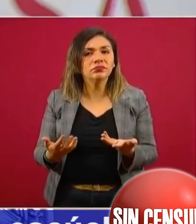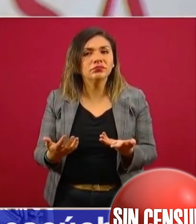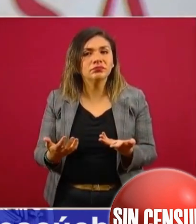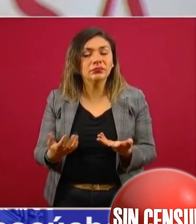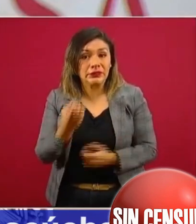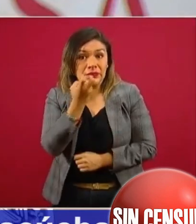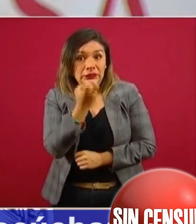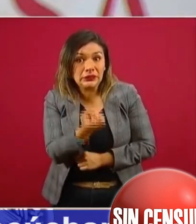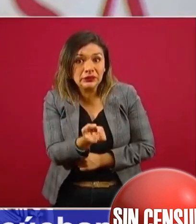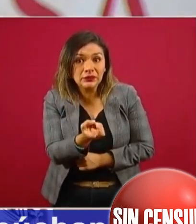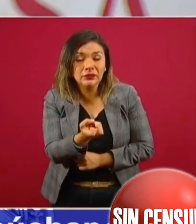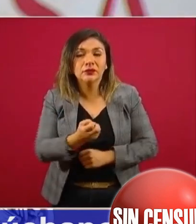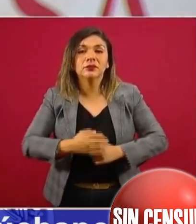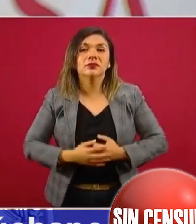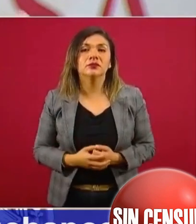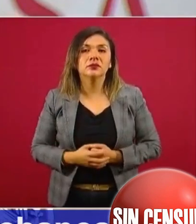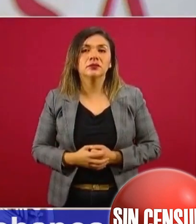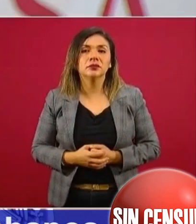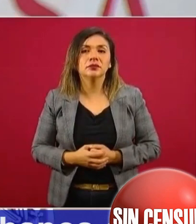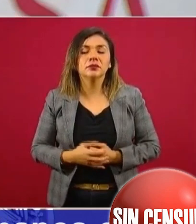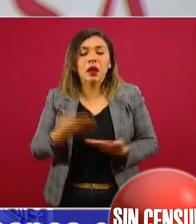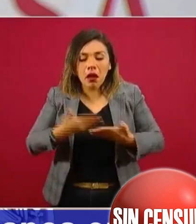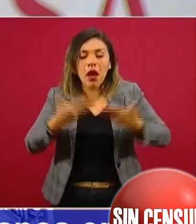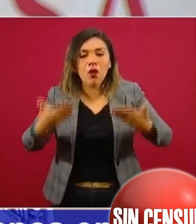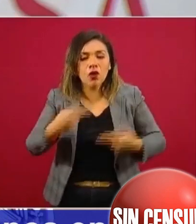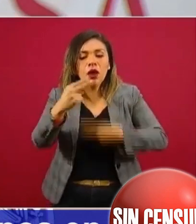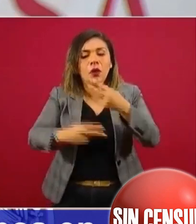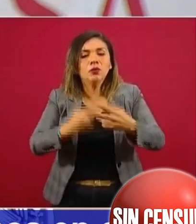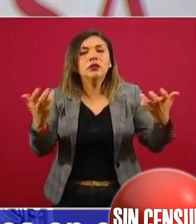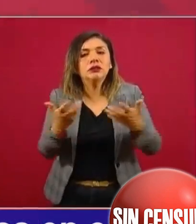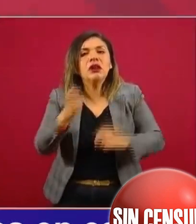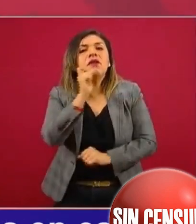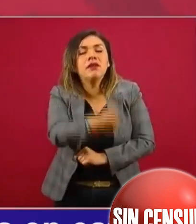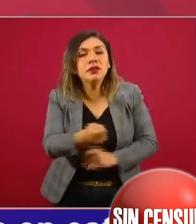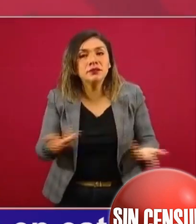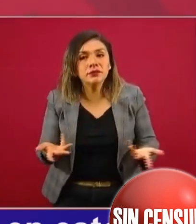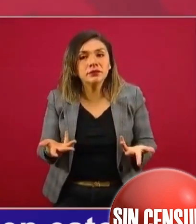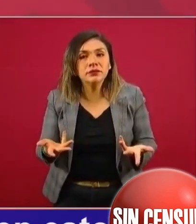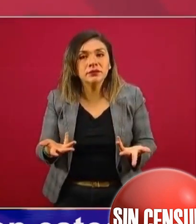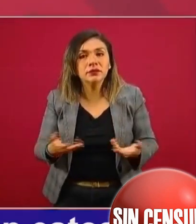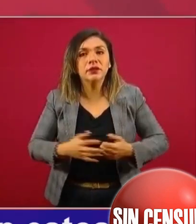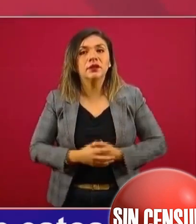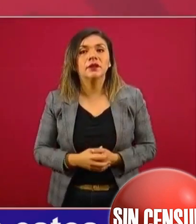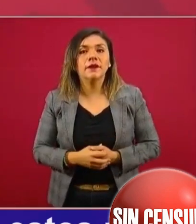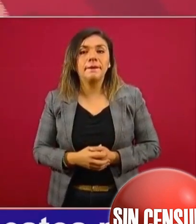Entonces, ¿qué vamos a hacer? Entre otras cosas,